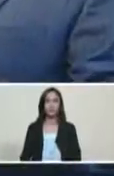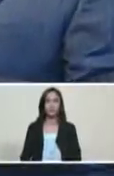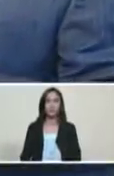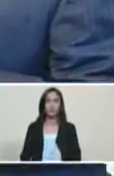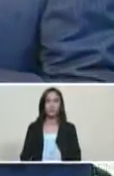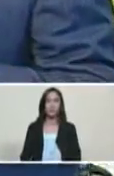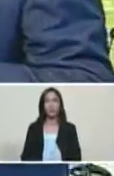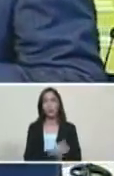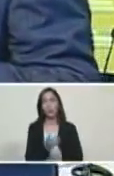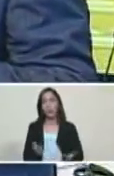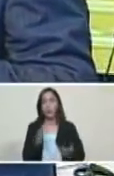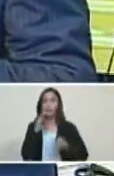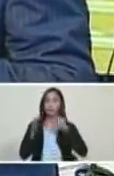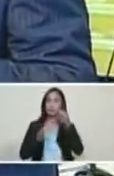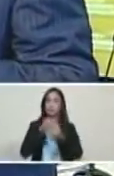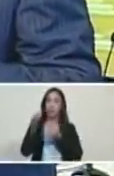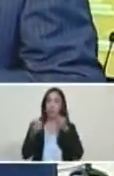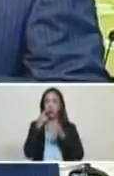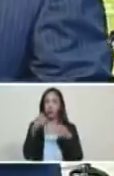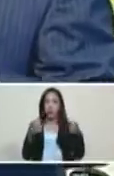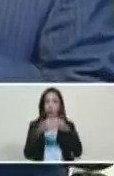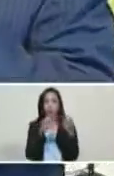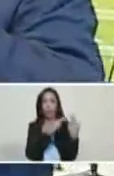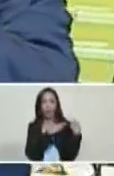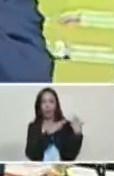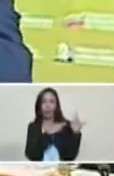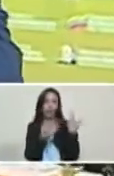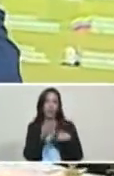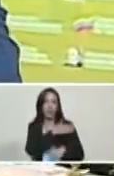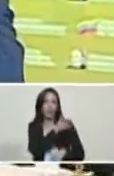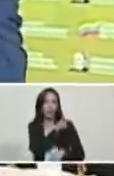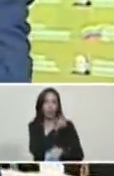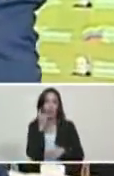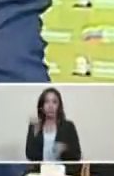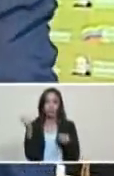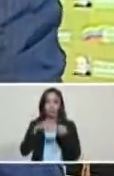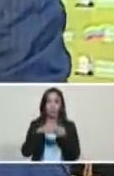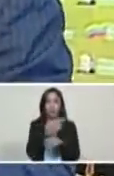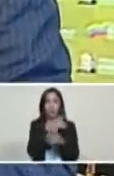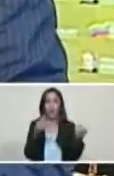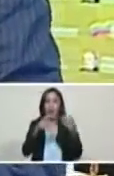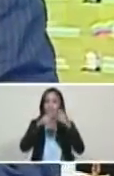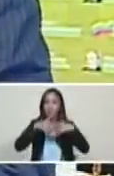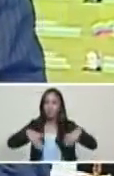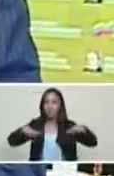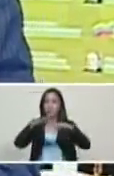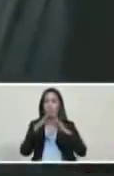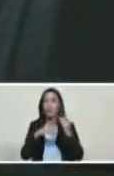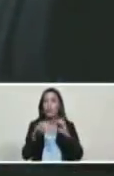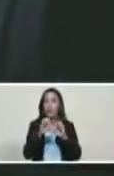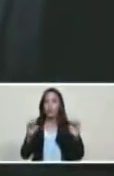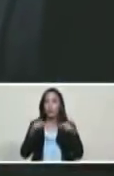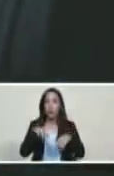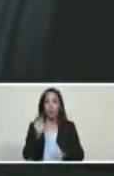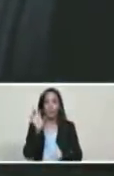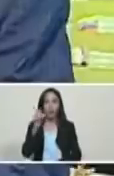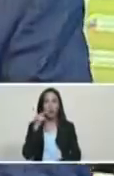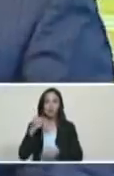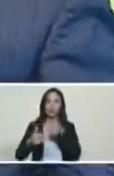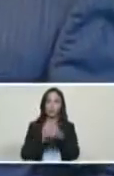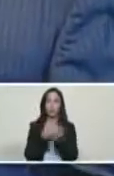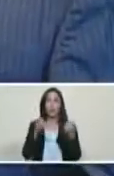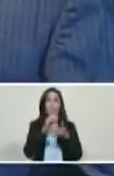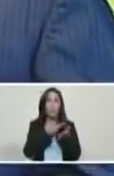Destacaban las autoridades que estos graduandos pertenecen a una etapa superior en la expansión educativa de nuestro país, pública